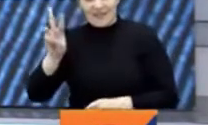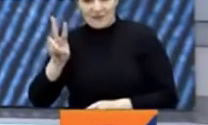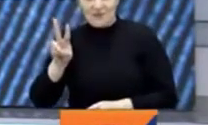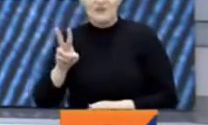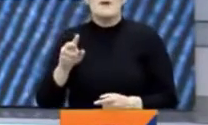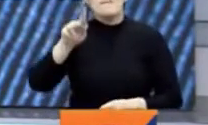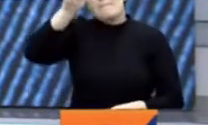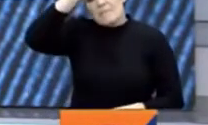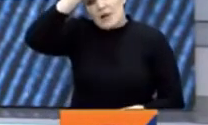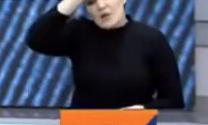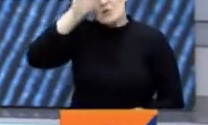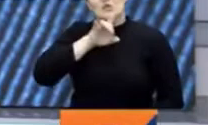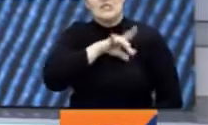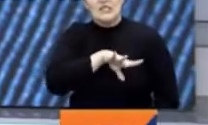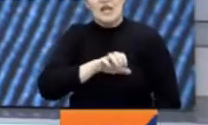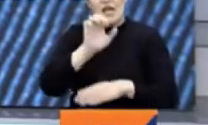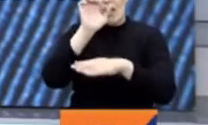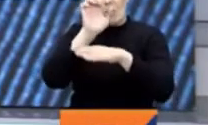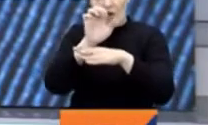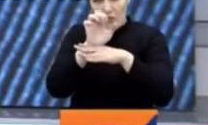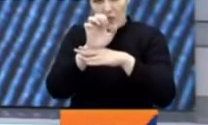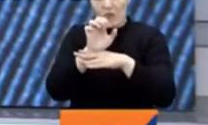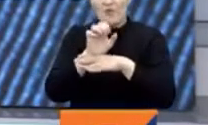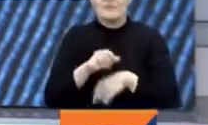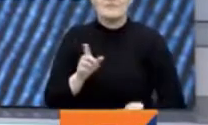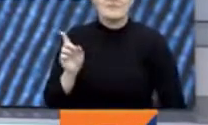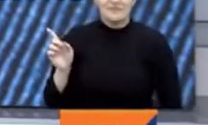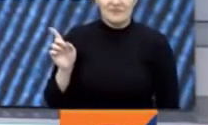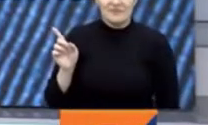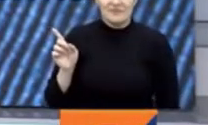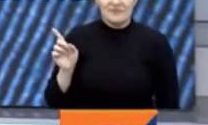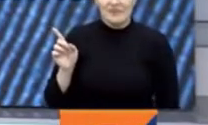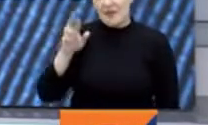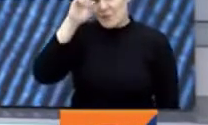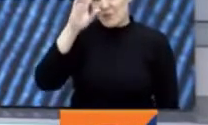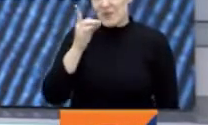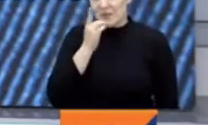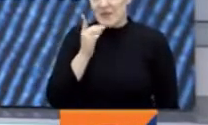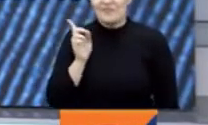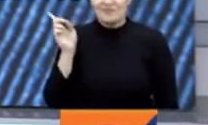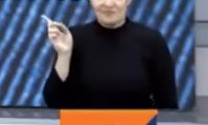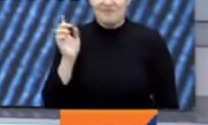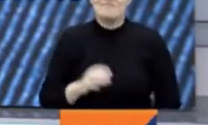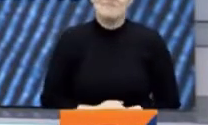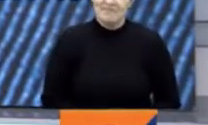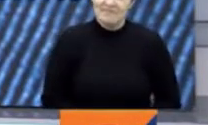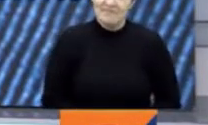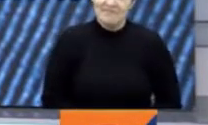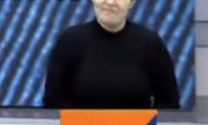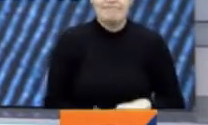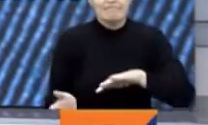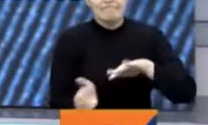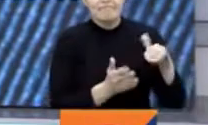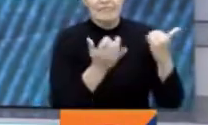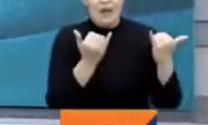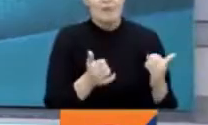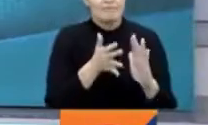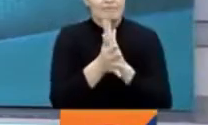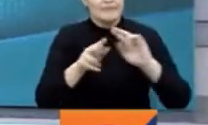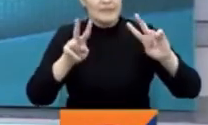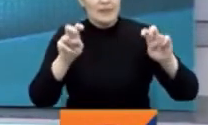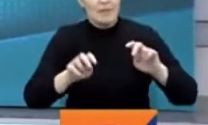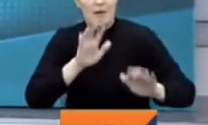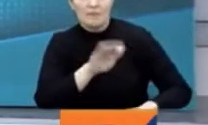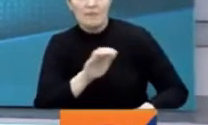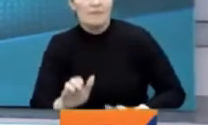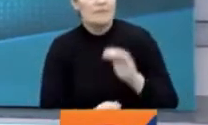y República Dominicana. Aquí la medallería de los Juegos Bolivarianos. Pasamos la página y hablamos ahora de baloncesto,